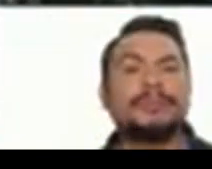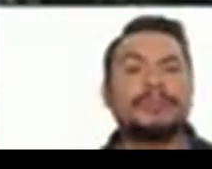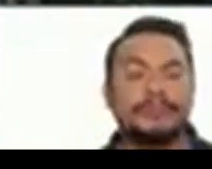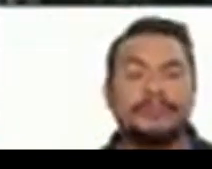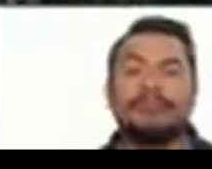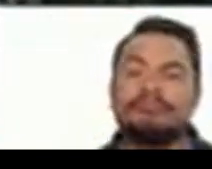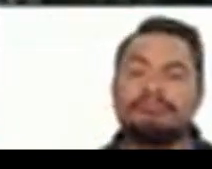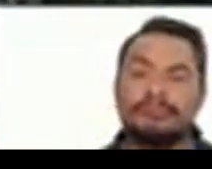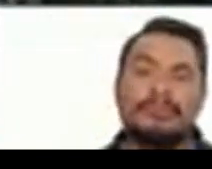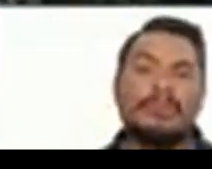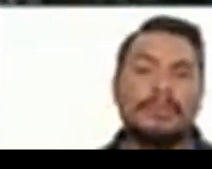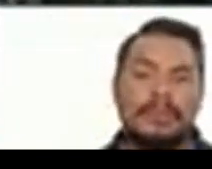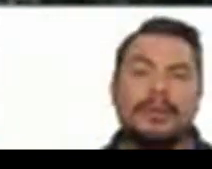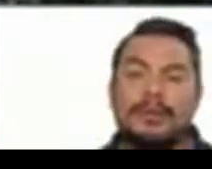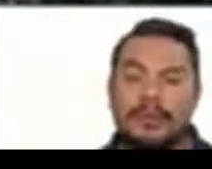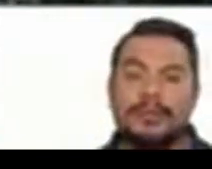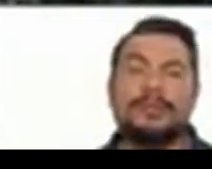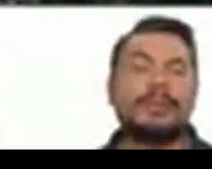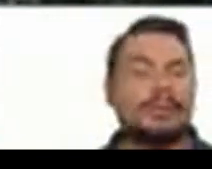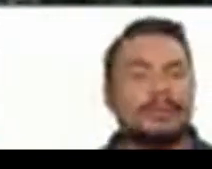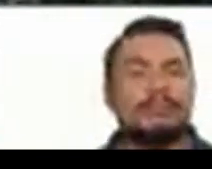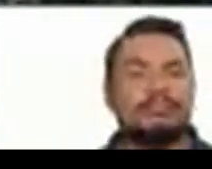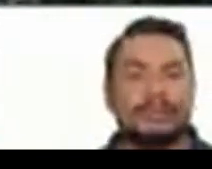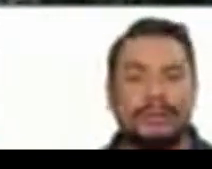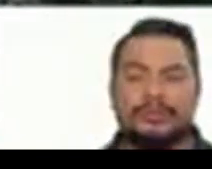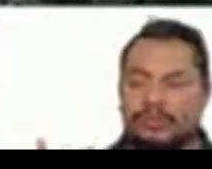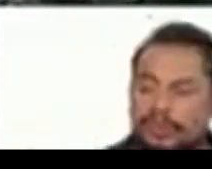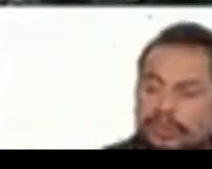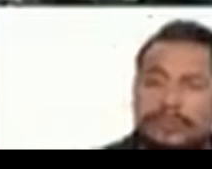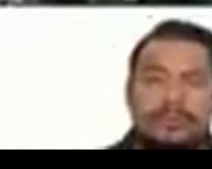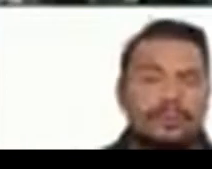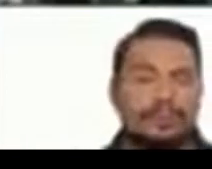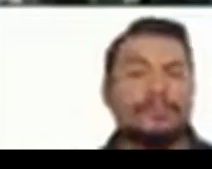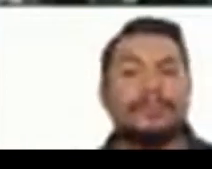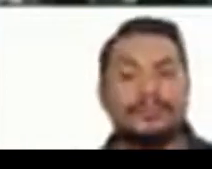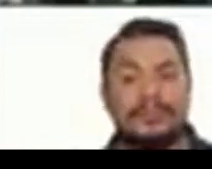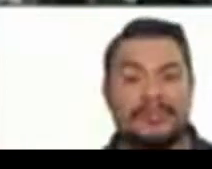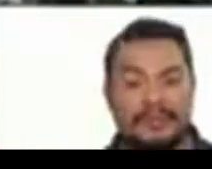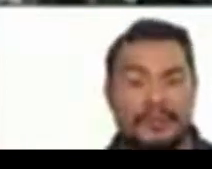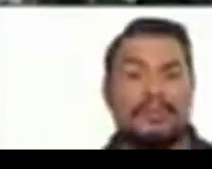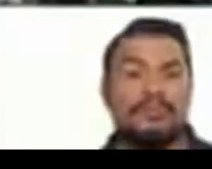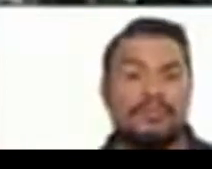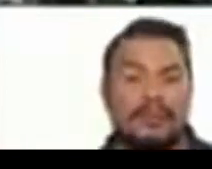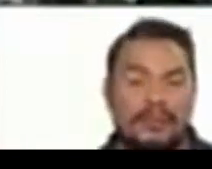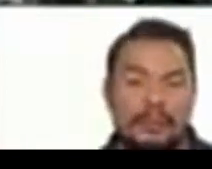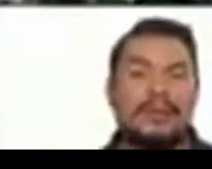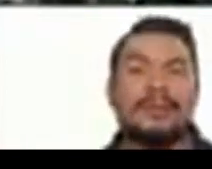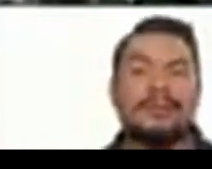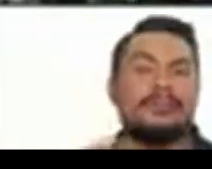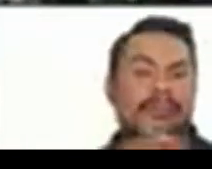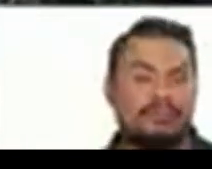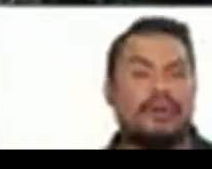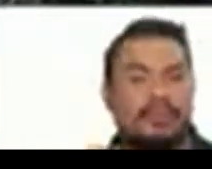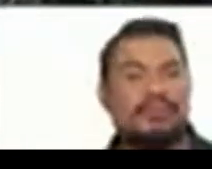en valor los vínculos históricos que nos unen, el origen común de nuestros pueblos, aprovechando